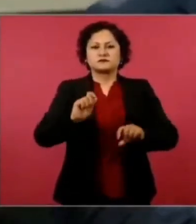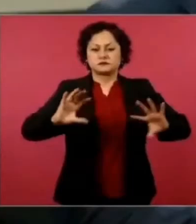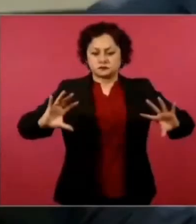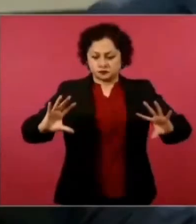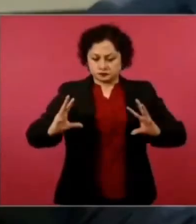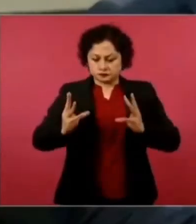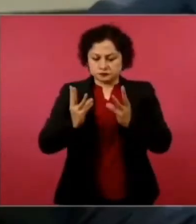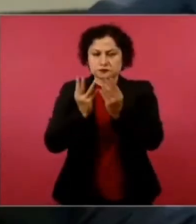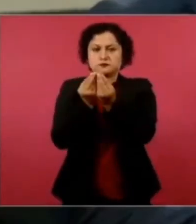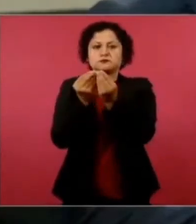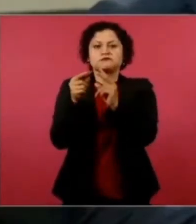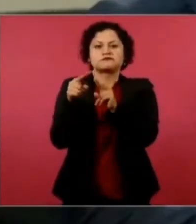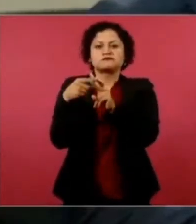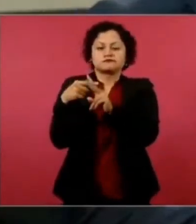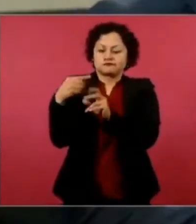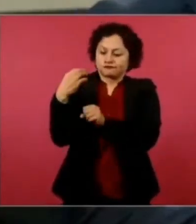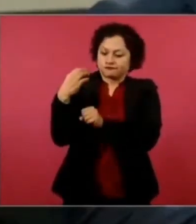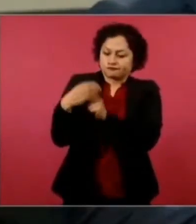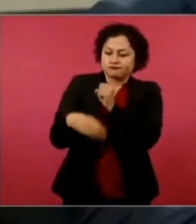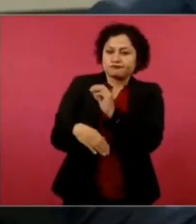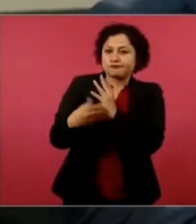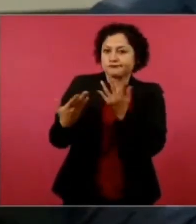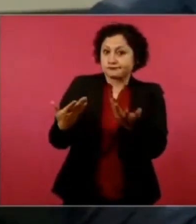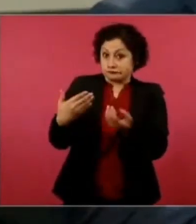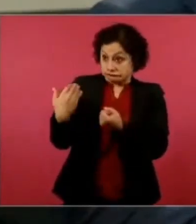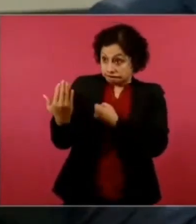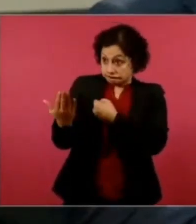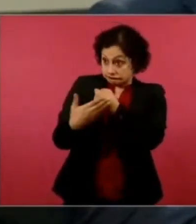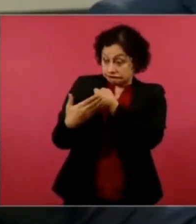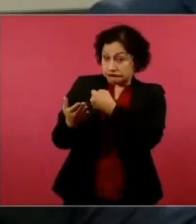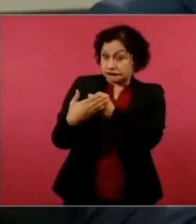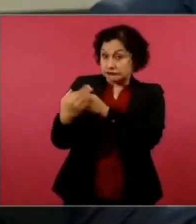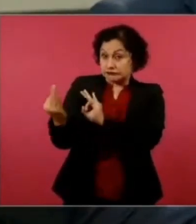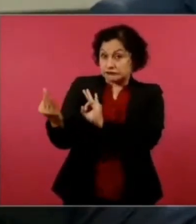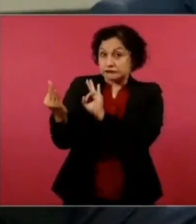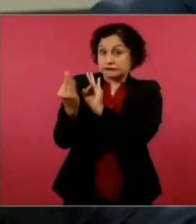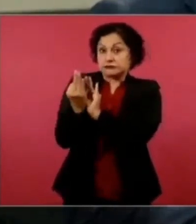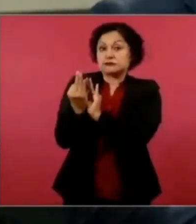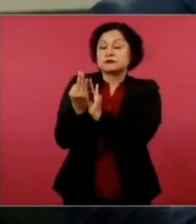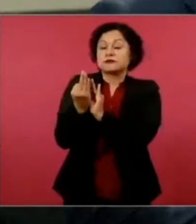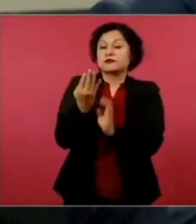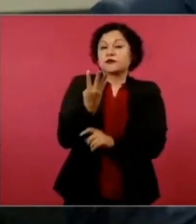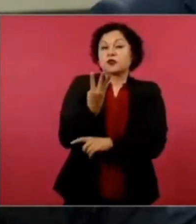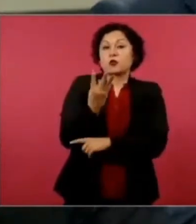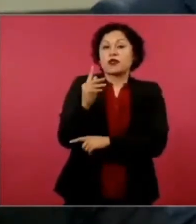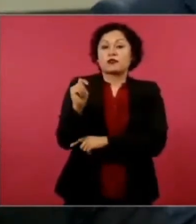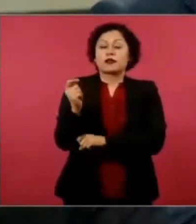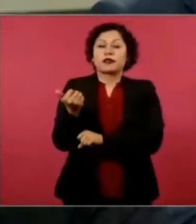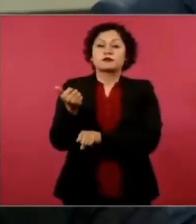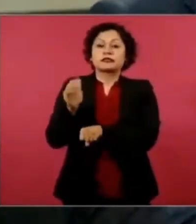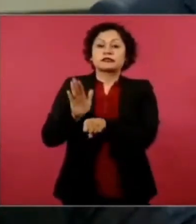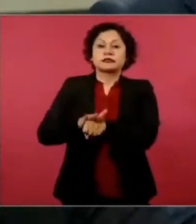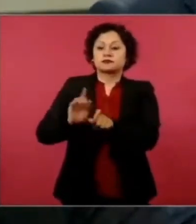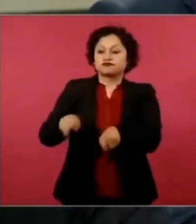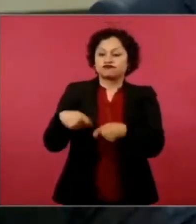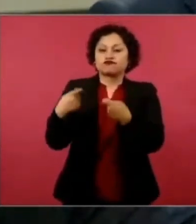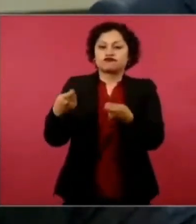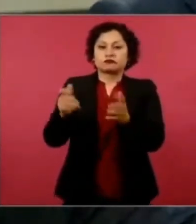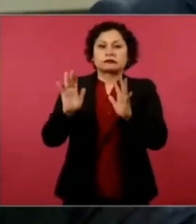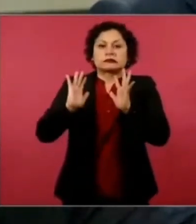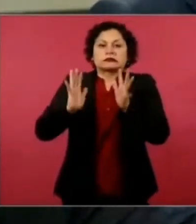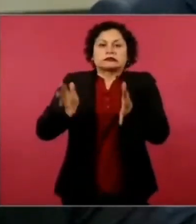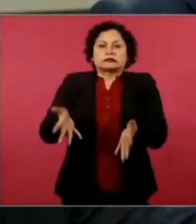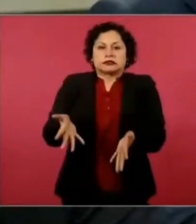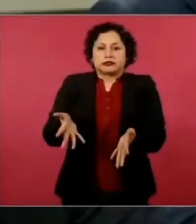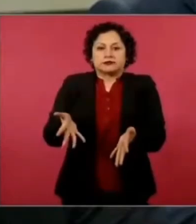ya prácticamente estamos a la vuelta de la esquina de entregar esta administración de la Cuarta Transformación. Se puede decir que ha sido